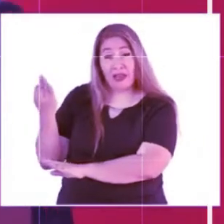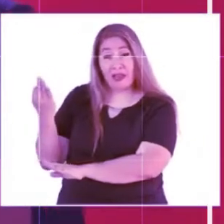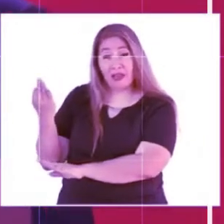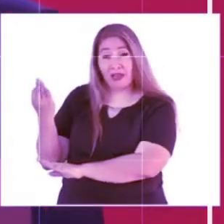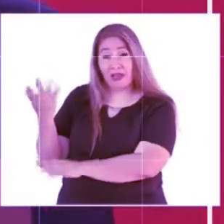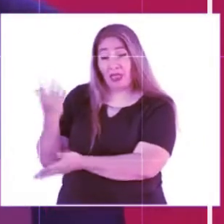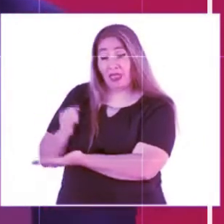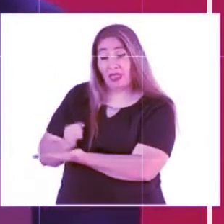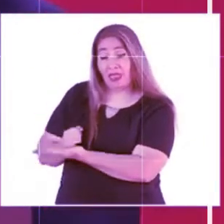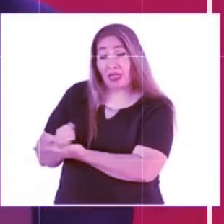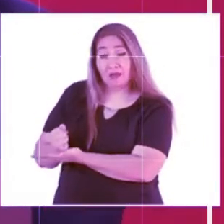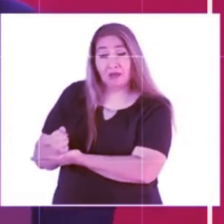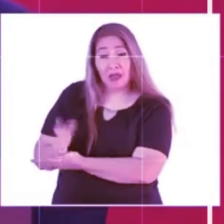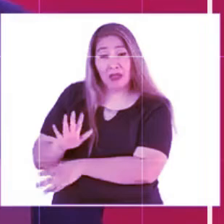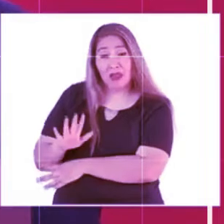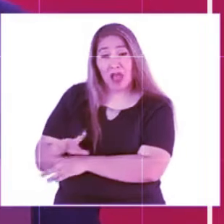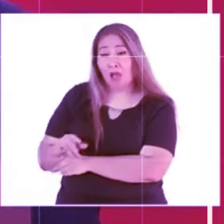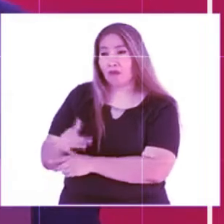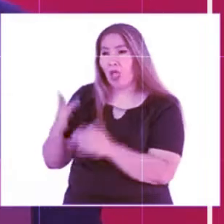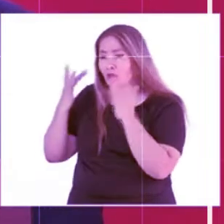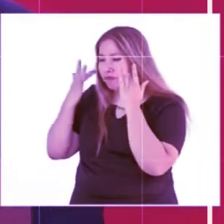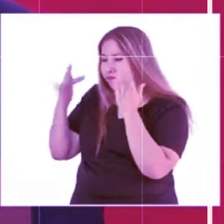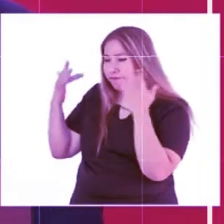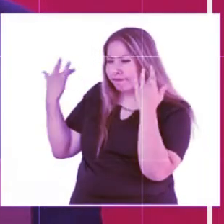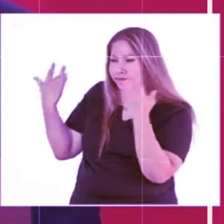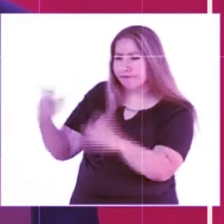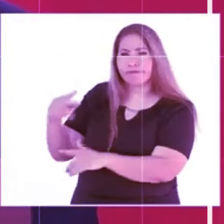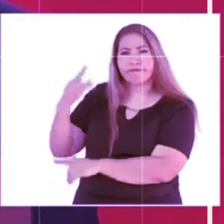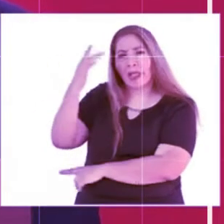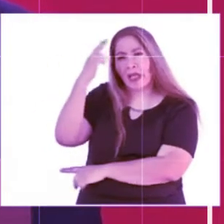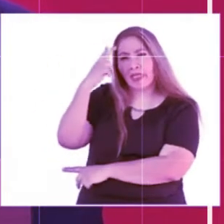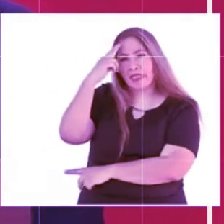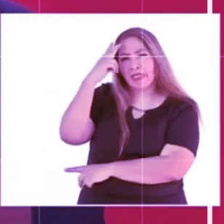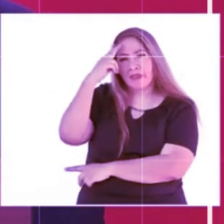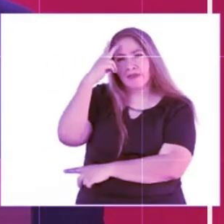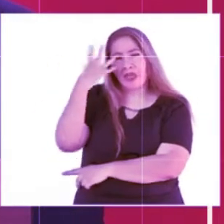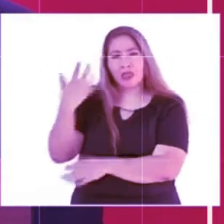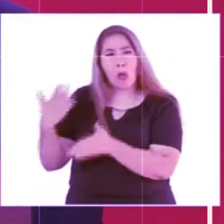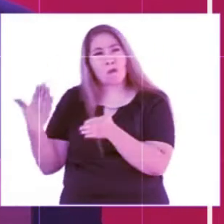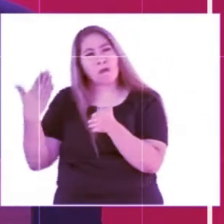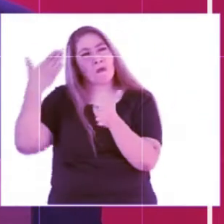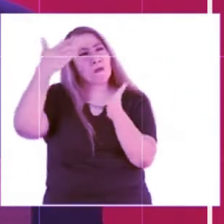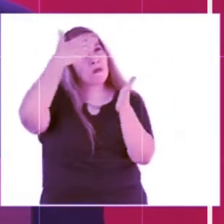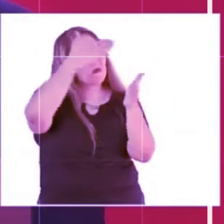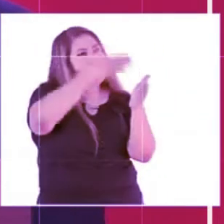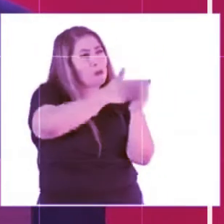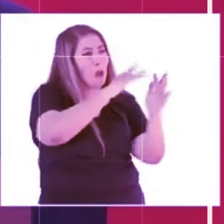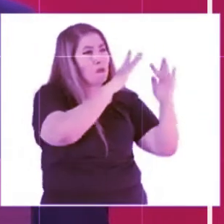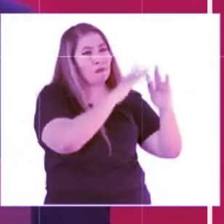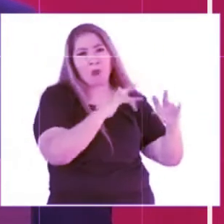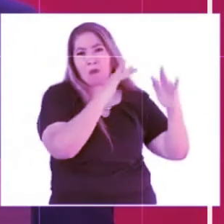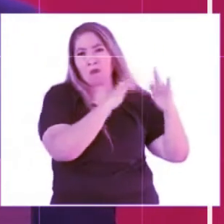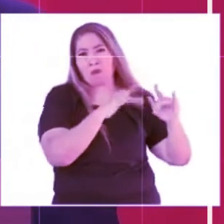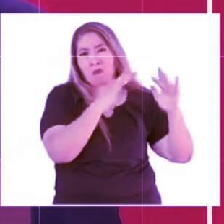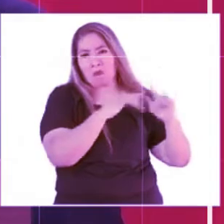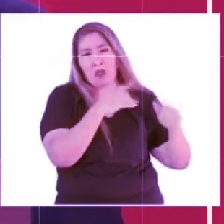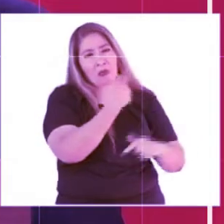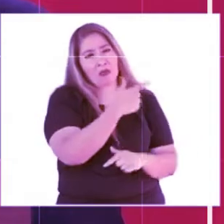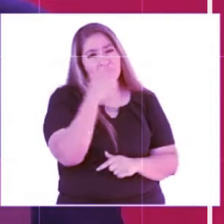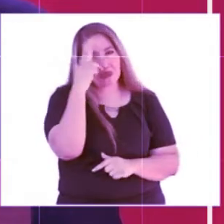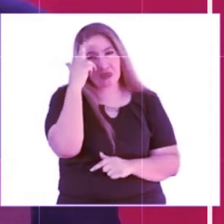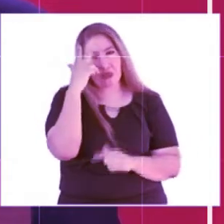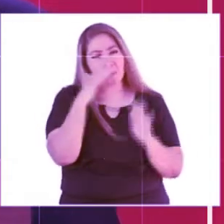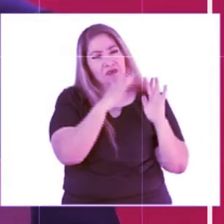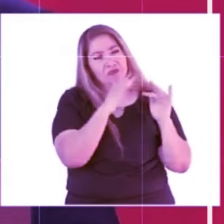decisiva para lograr la renuncia y el exilio a Francia del anciano dictador Porfirio